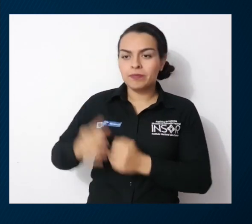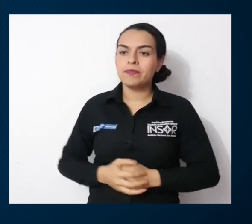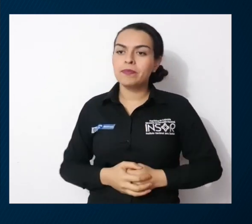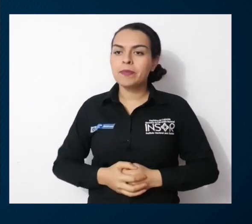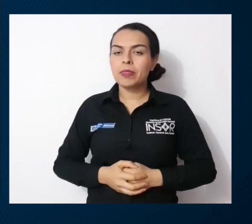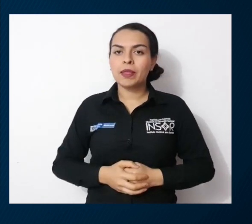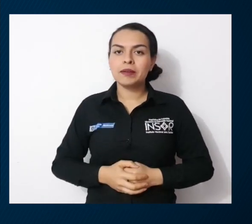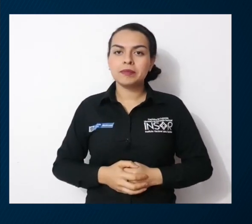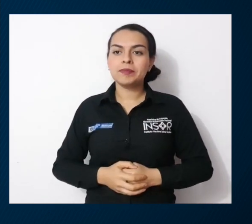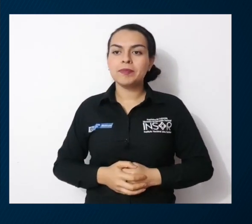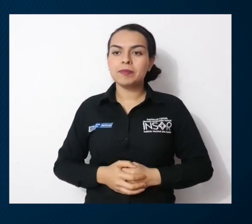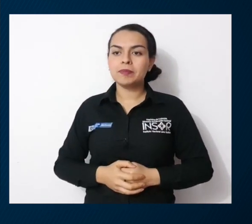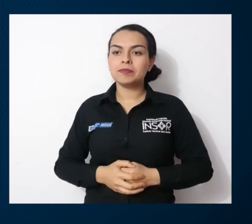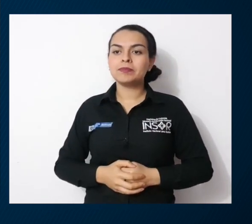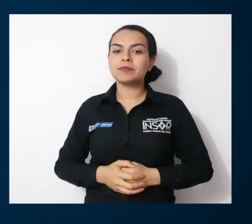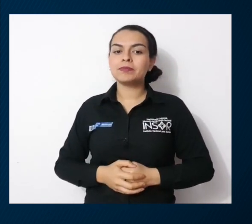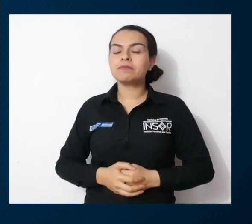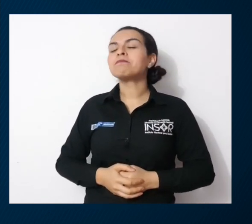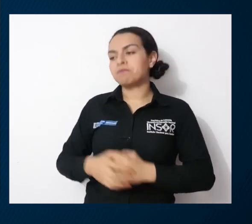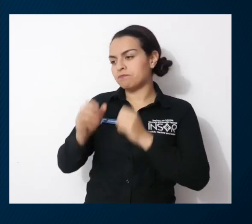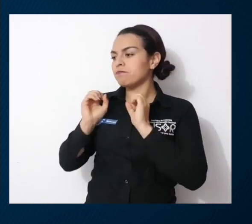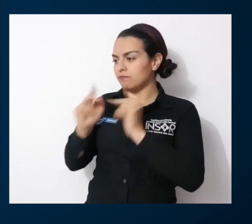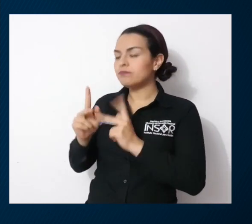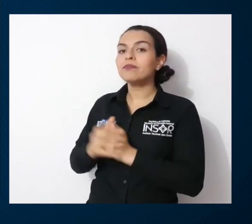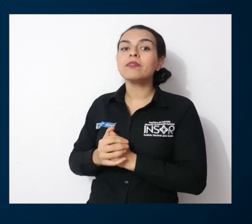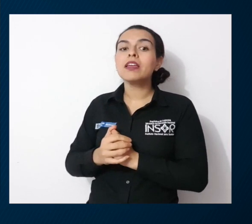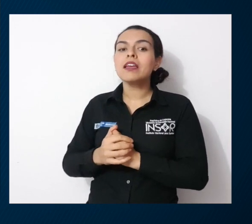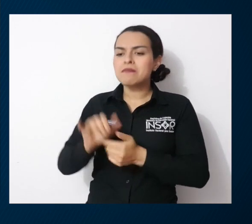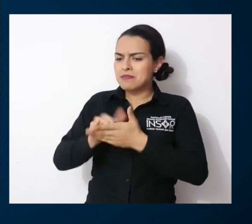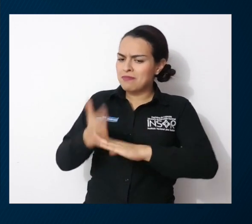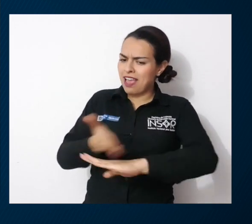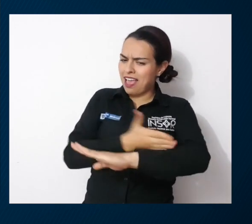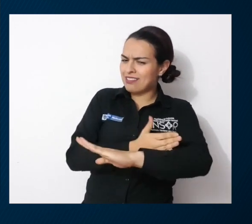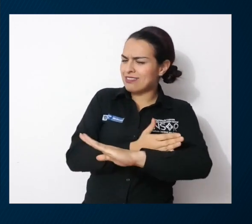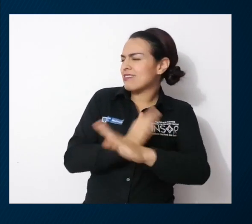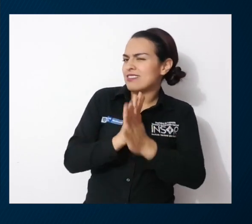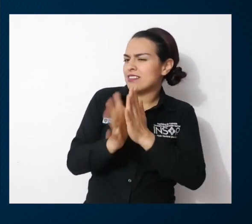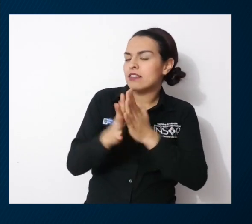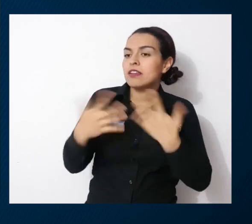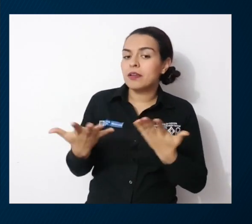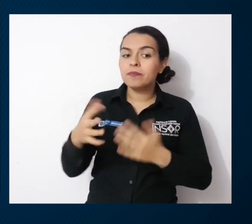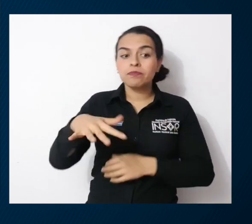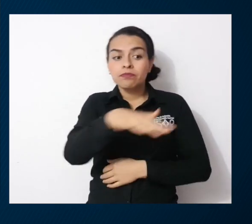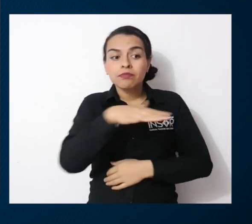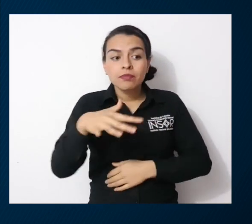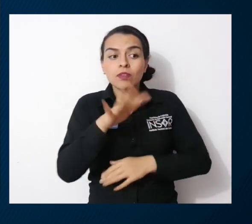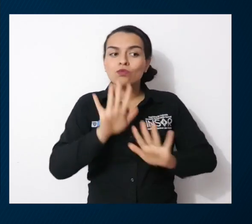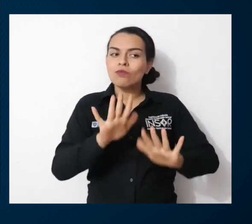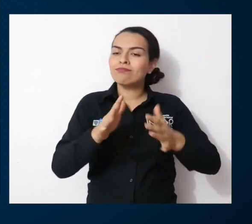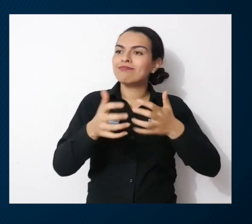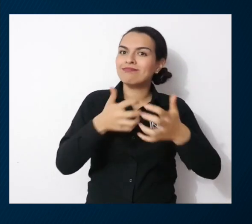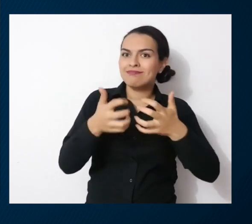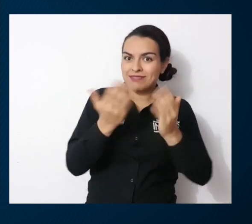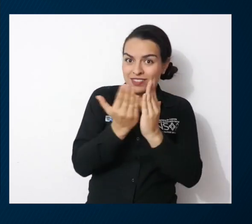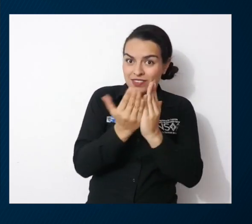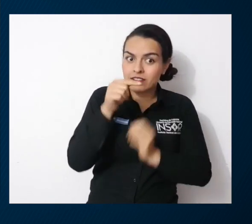Bueno, yo creo que retomando un poco lo que conversábamos antes, y es que el sistema educativo es un sistema paquidérmico en